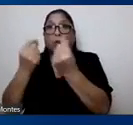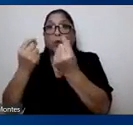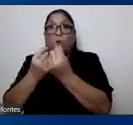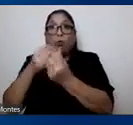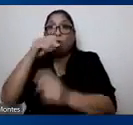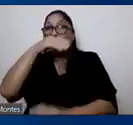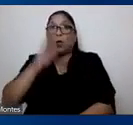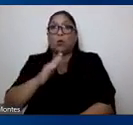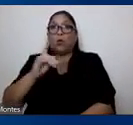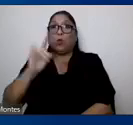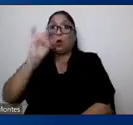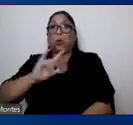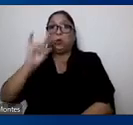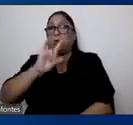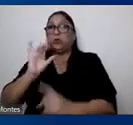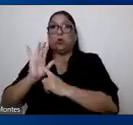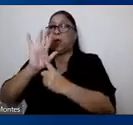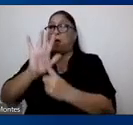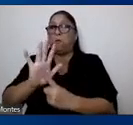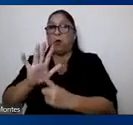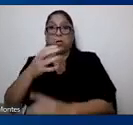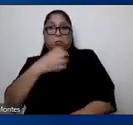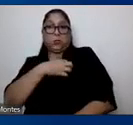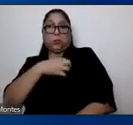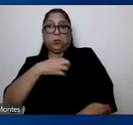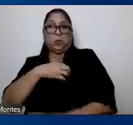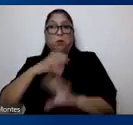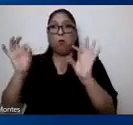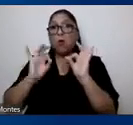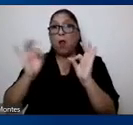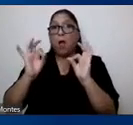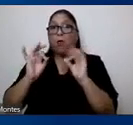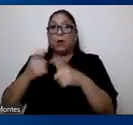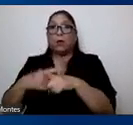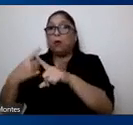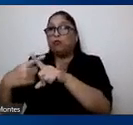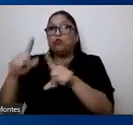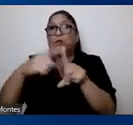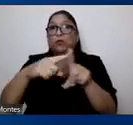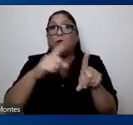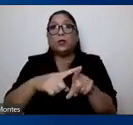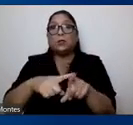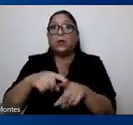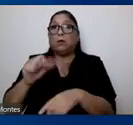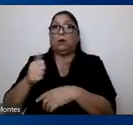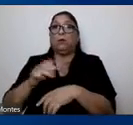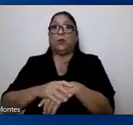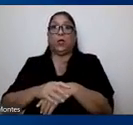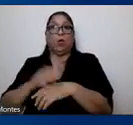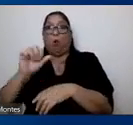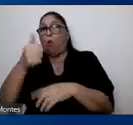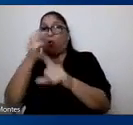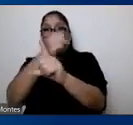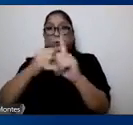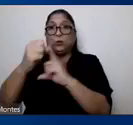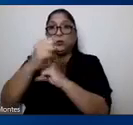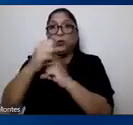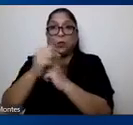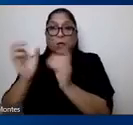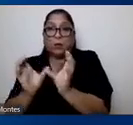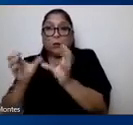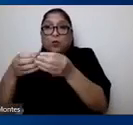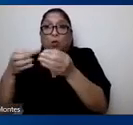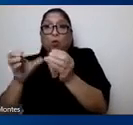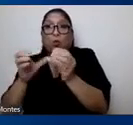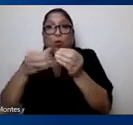utilizó ningún distintivo, ninguna particularidad que lo diferenciara de la orden civil o de la sociedad civil con